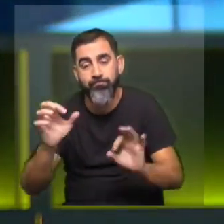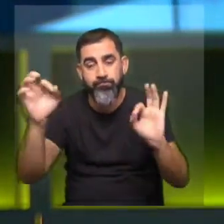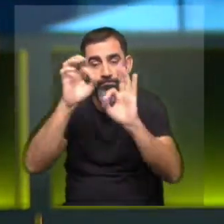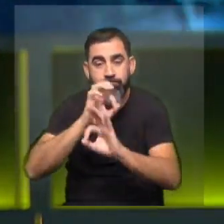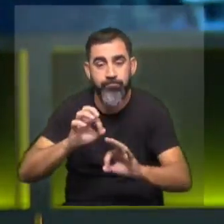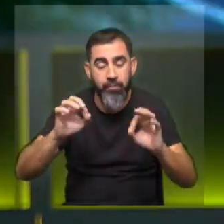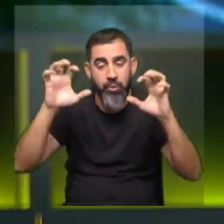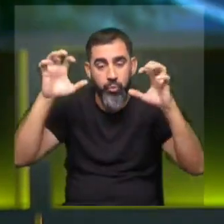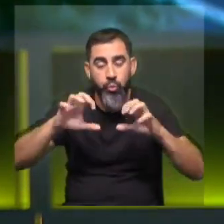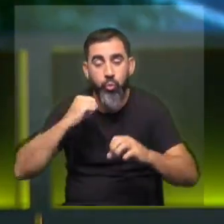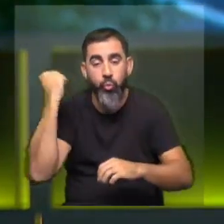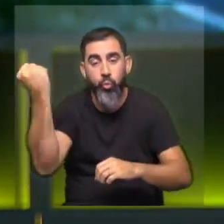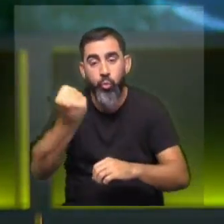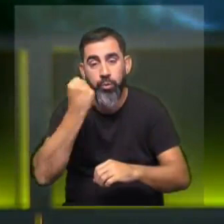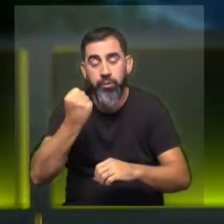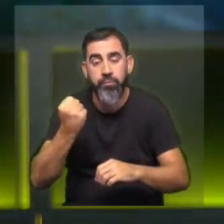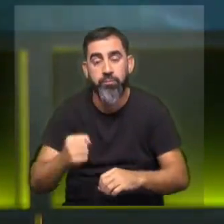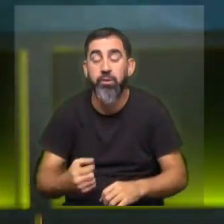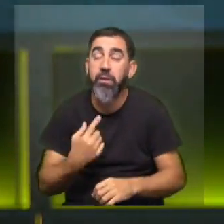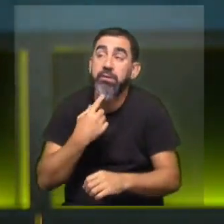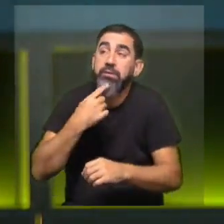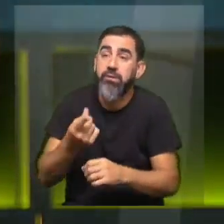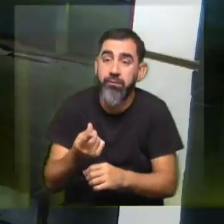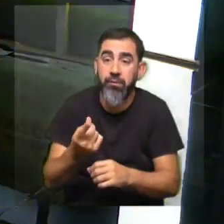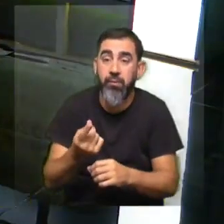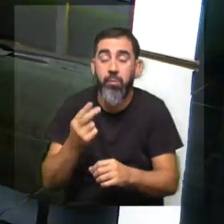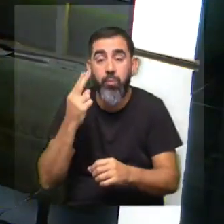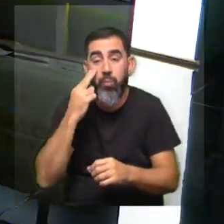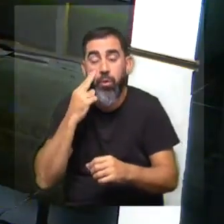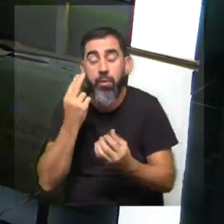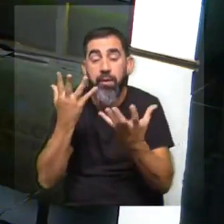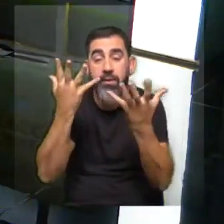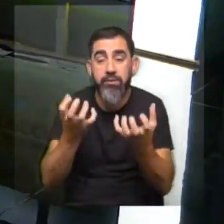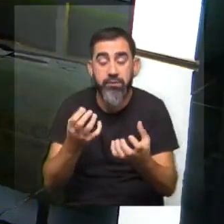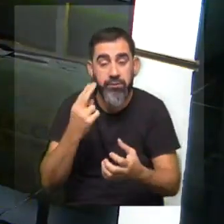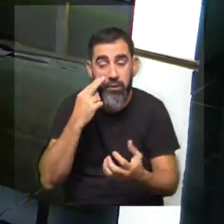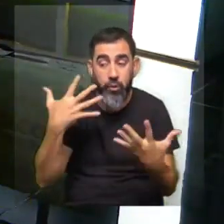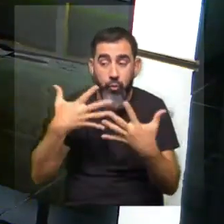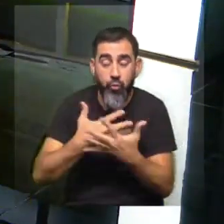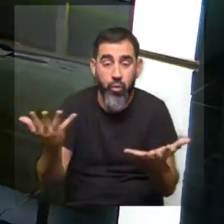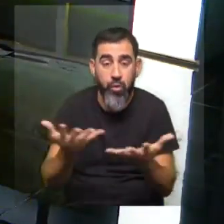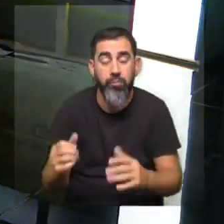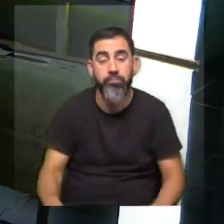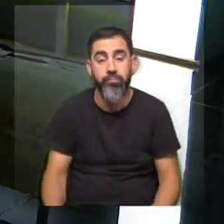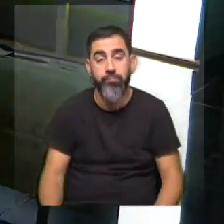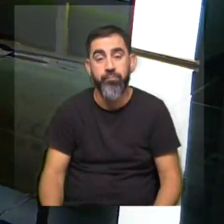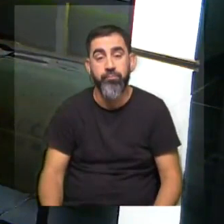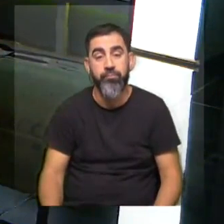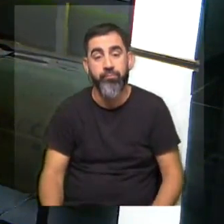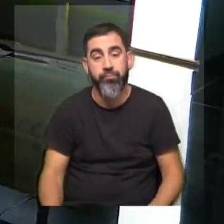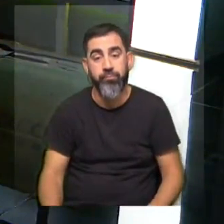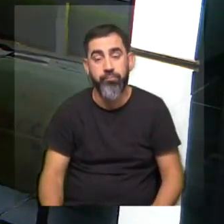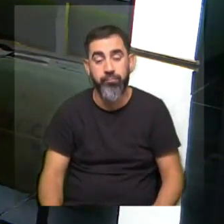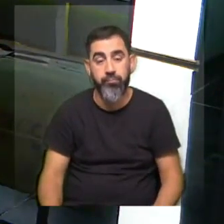lluvia que sea significativo y que pueda colaborar o contribuir para minimizar el impacto que estamos teniendo. Redondeando, Natalie, lo que